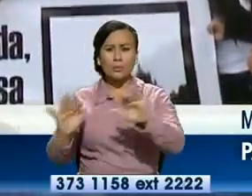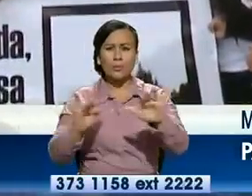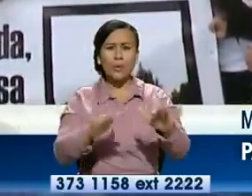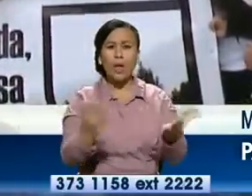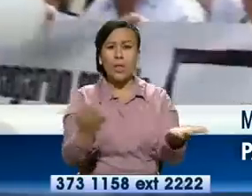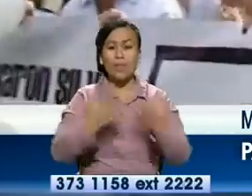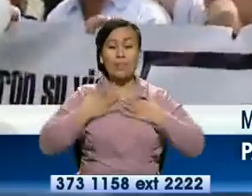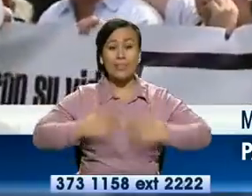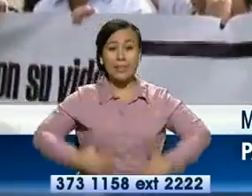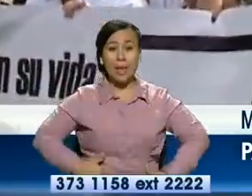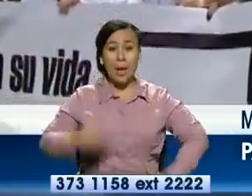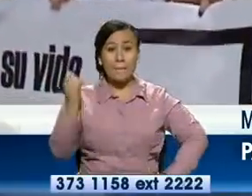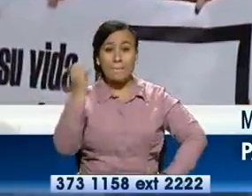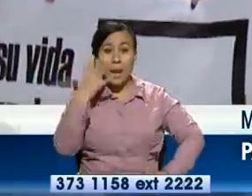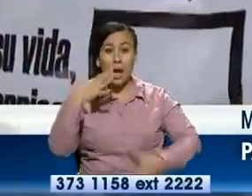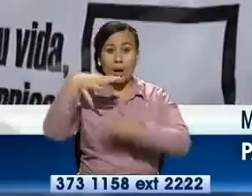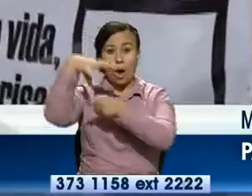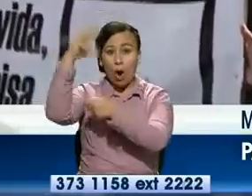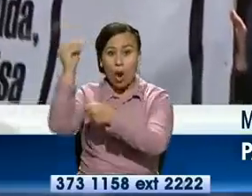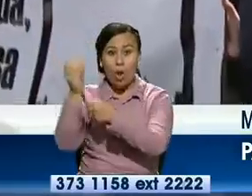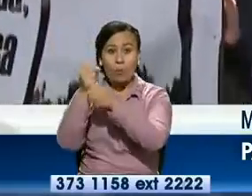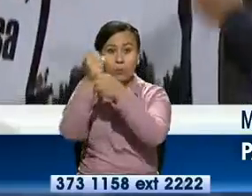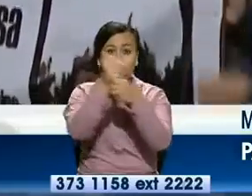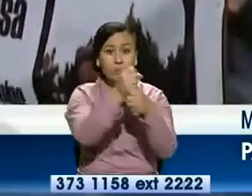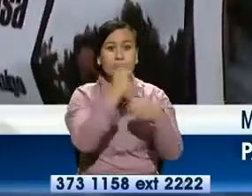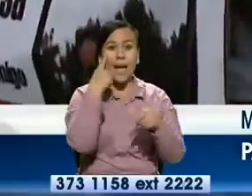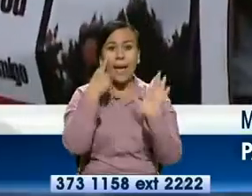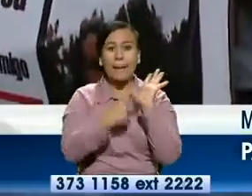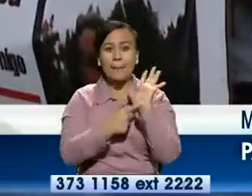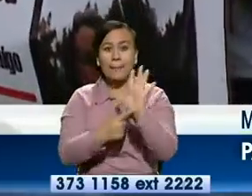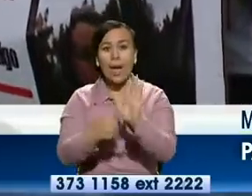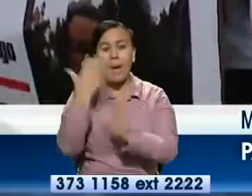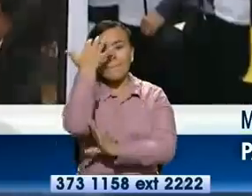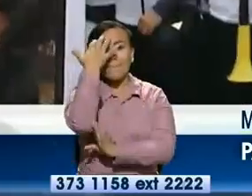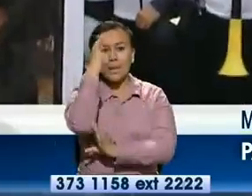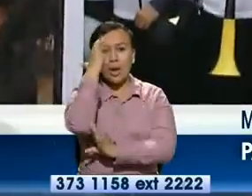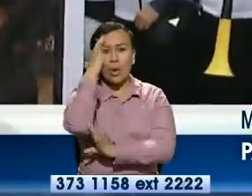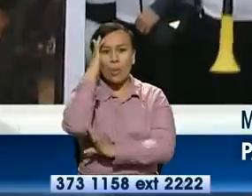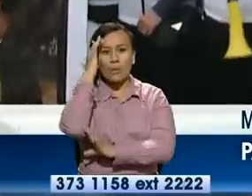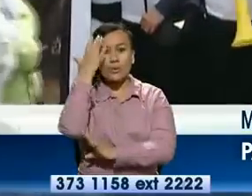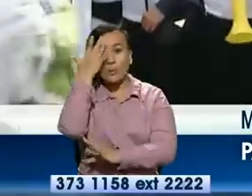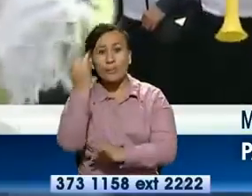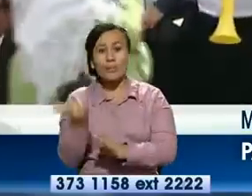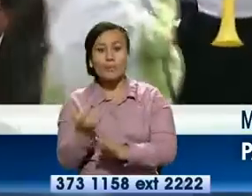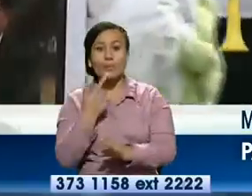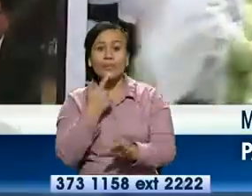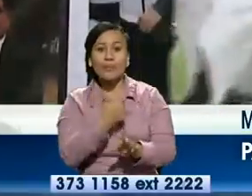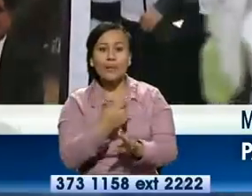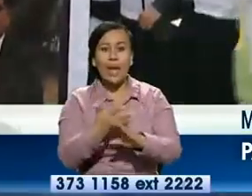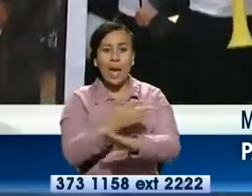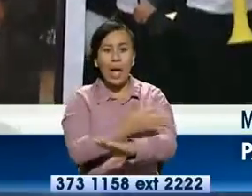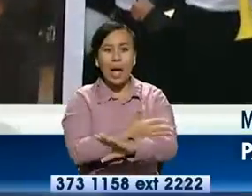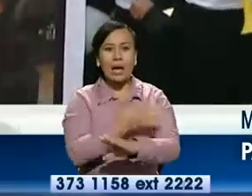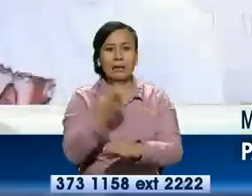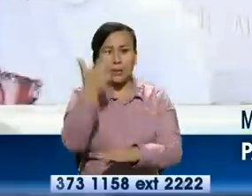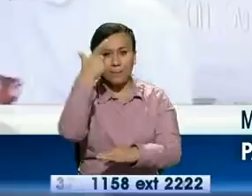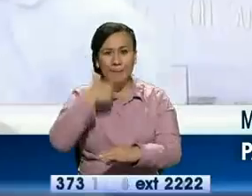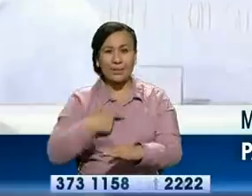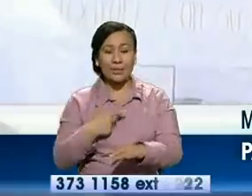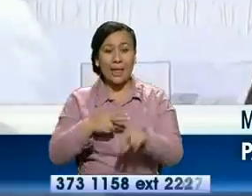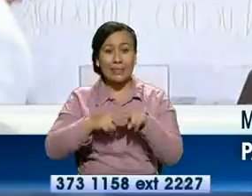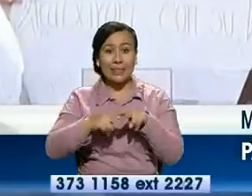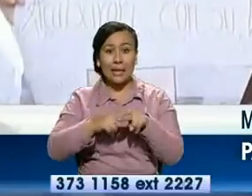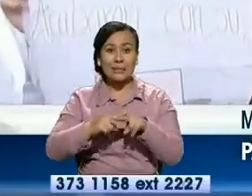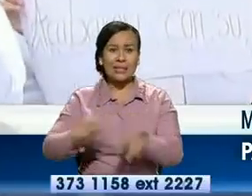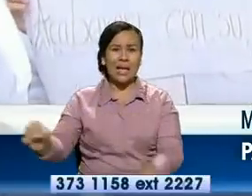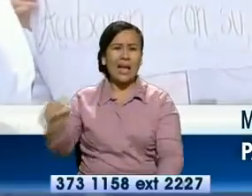camisetas blancas, llevaban globos y pancartas como muestra de la preocupación e indignación que dejó el atroz crimen. Y es doloroso,